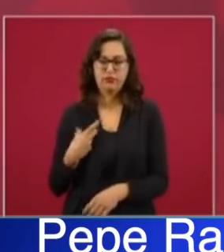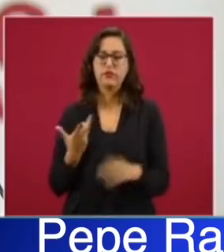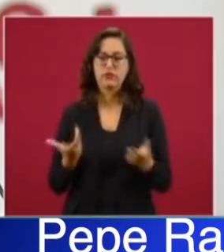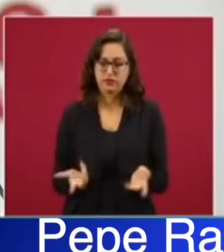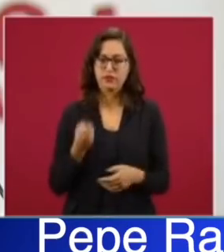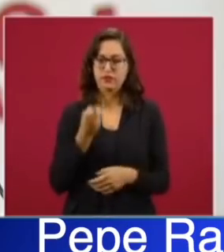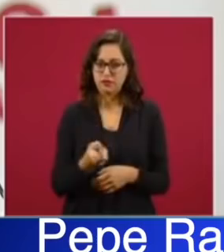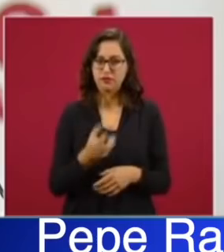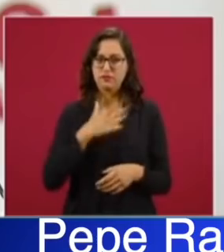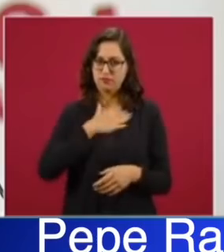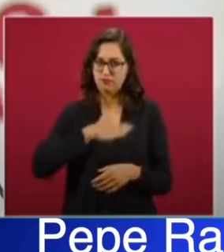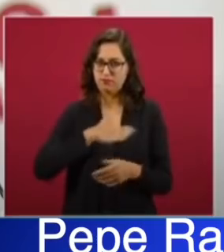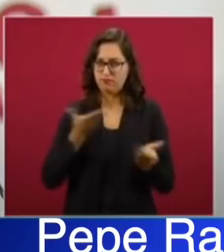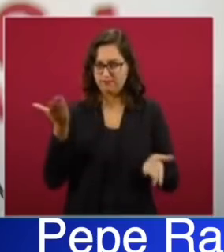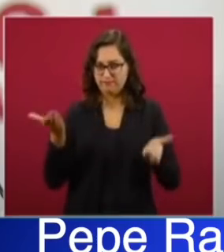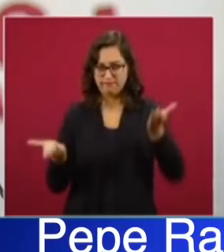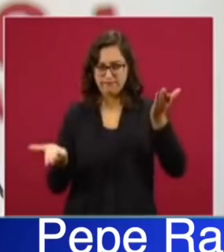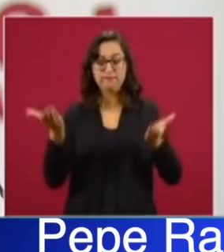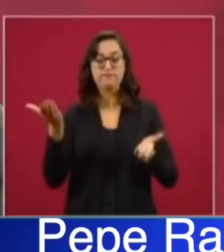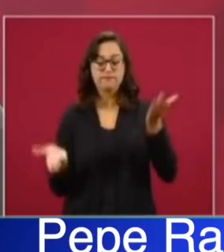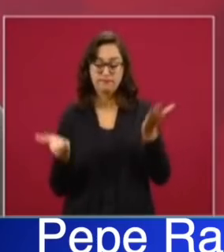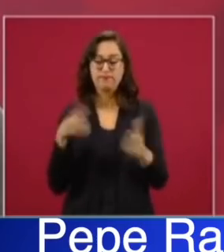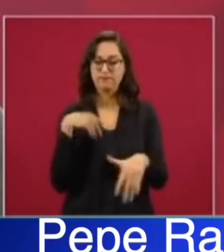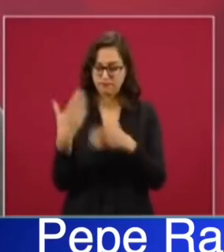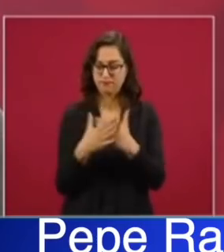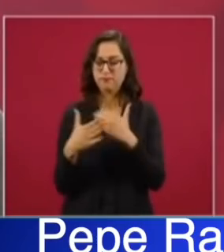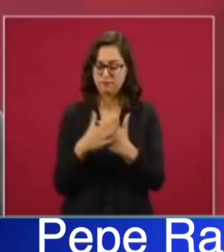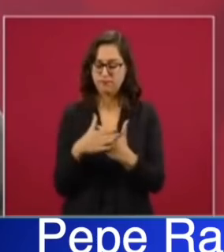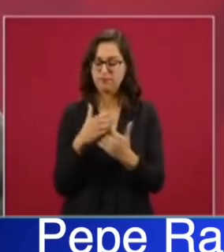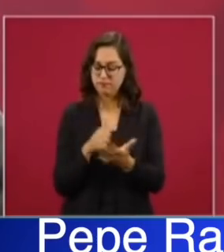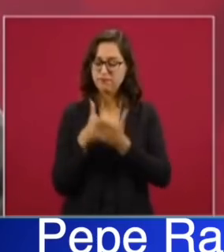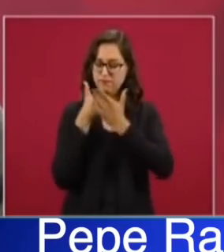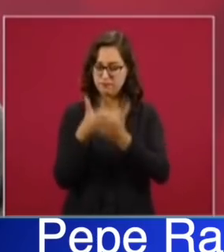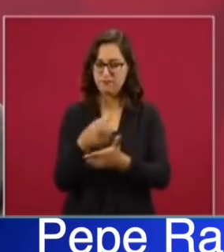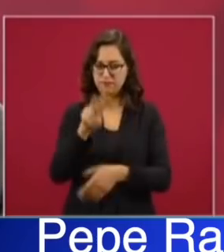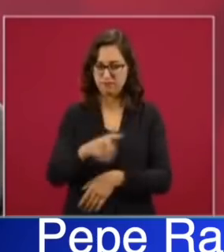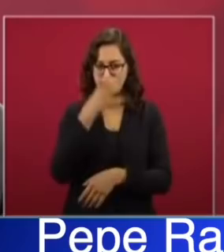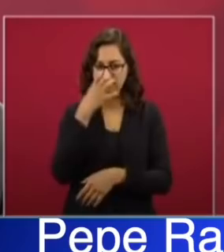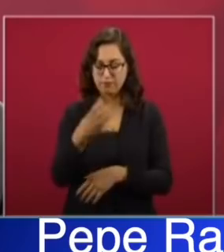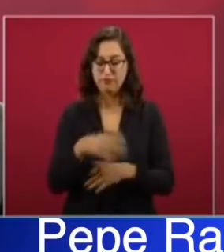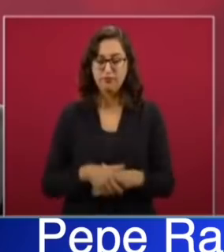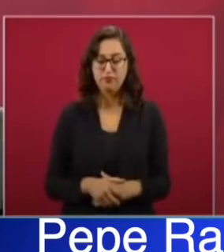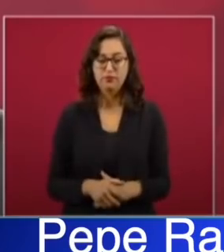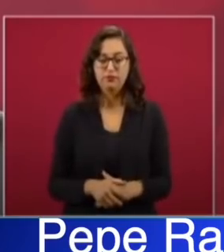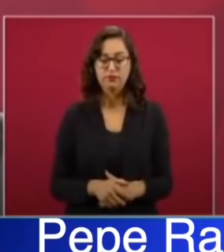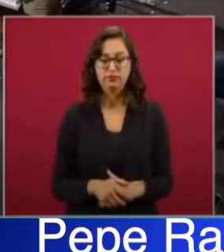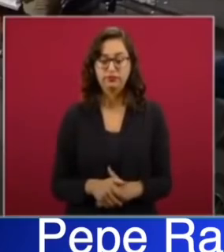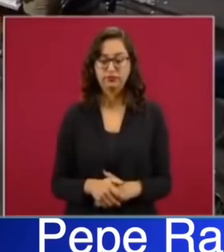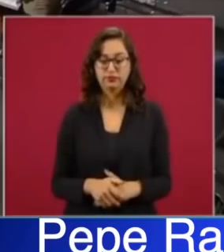Entonces, tenemos que buscar un justo medio, pero sí vamos a ayudar a los trabajadores en este caso. Es